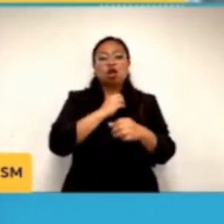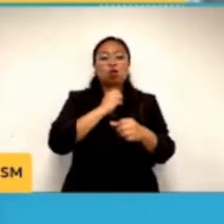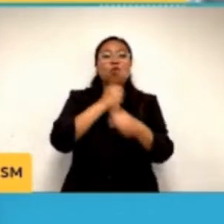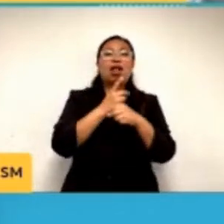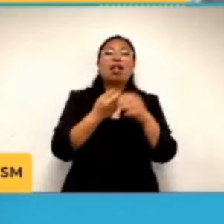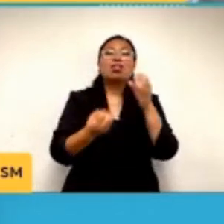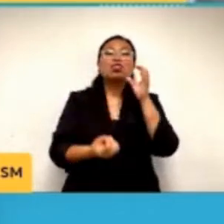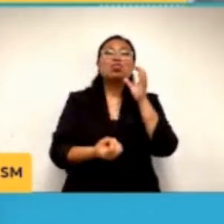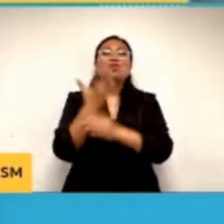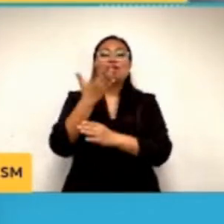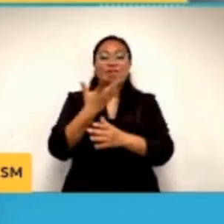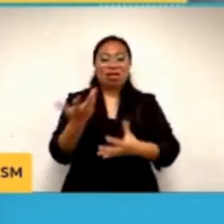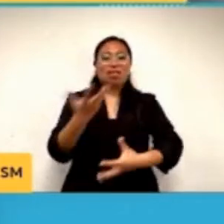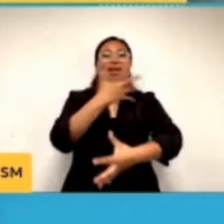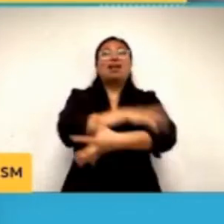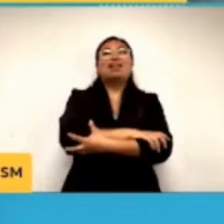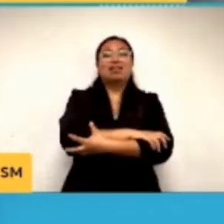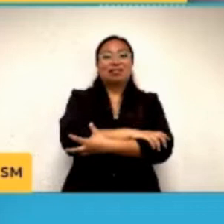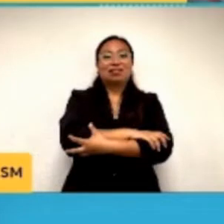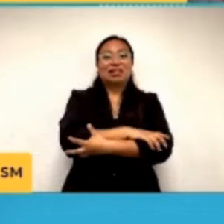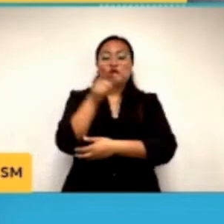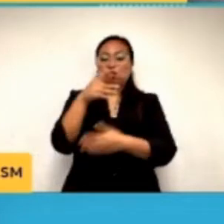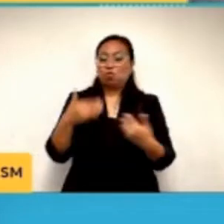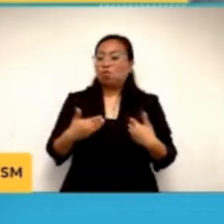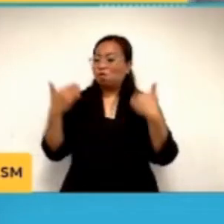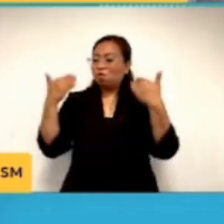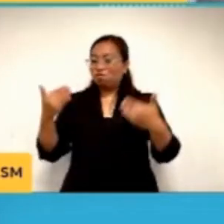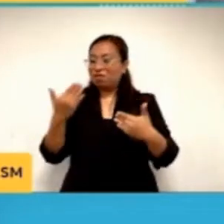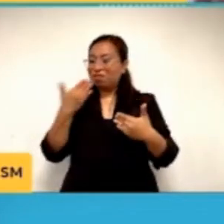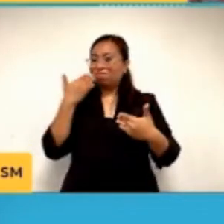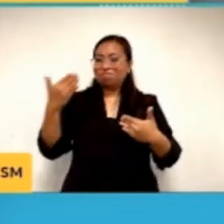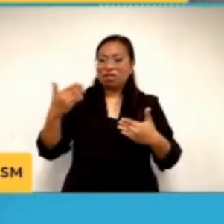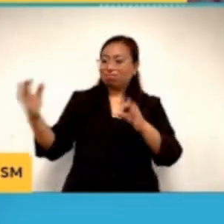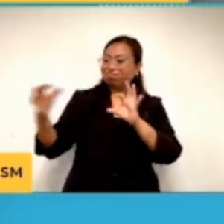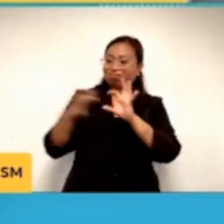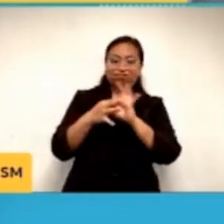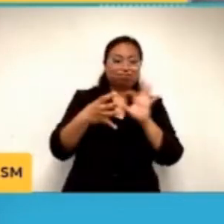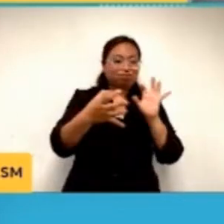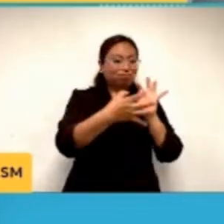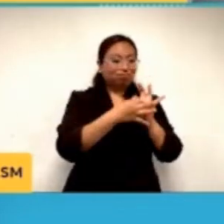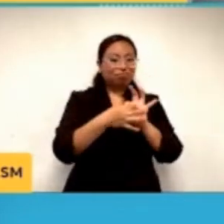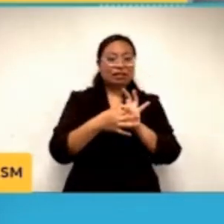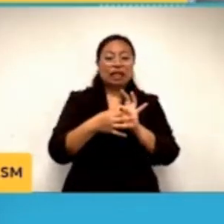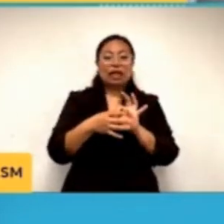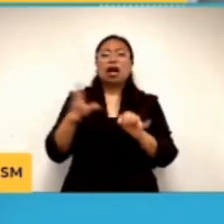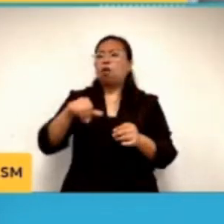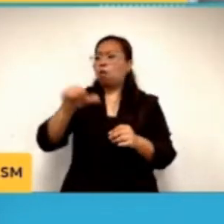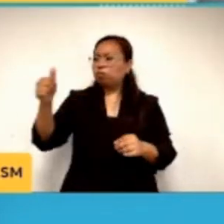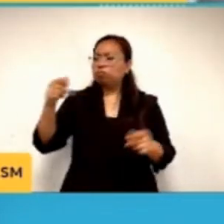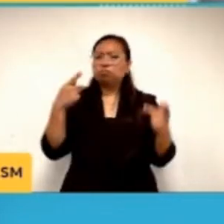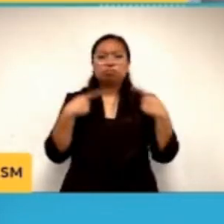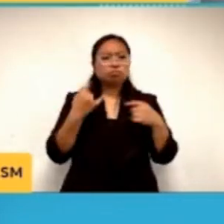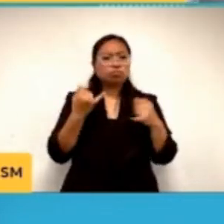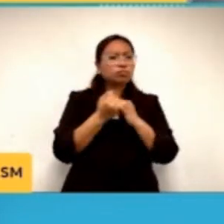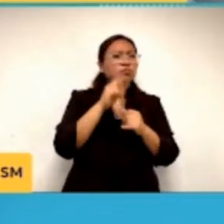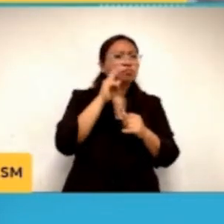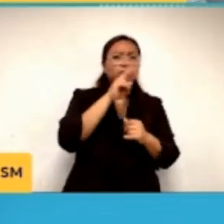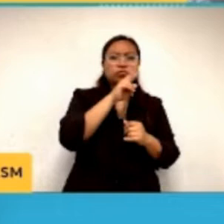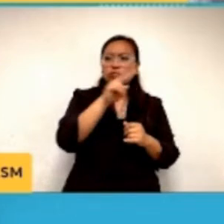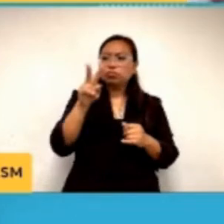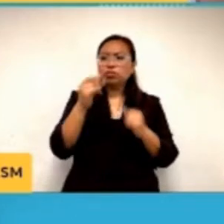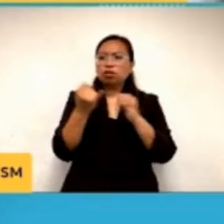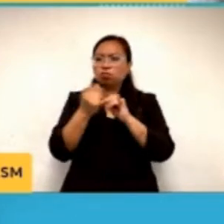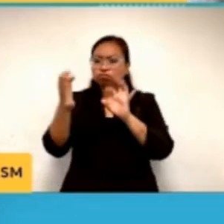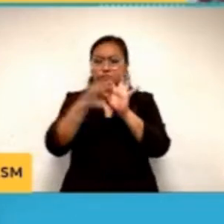personas en las que confías, se las das a las personas con las que ya has trabajado, se las das a las personas que tienen para ti capital